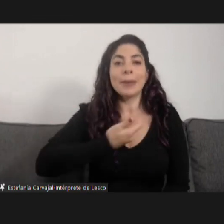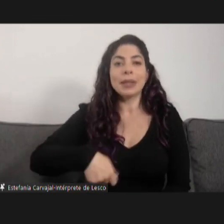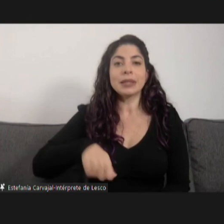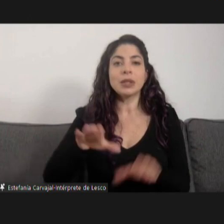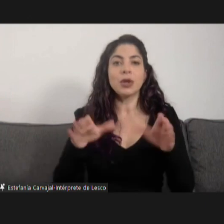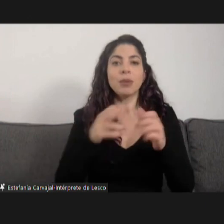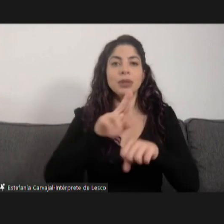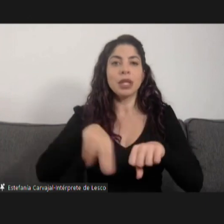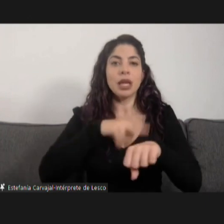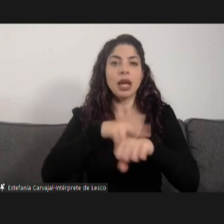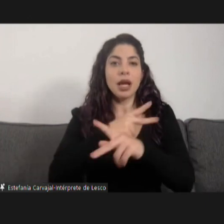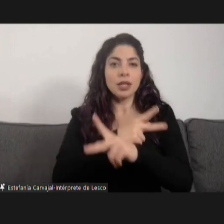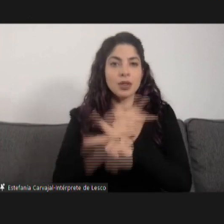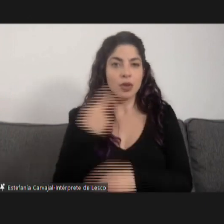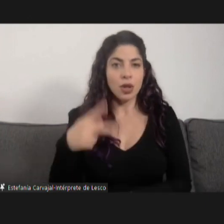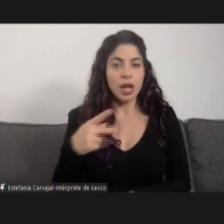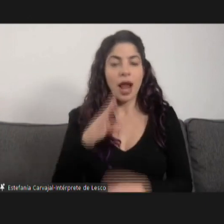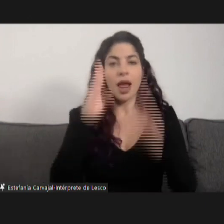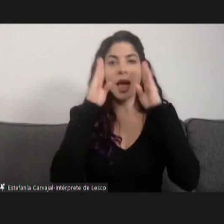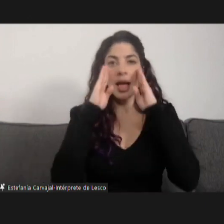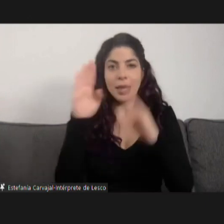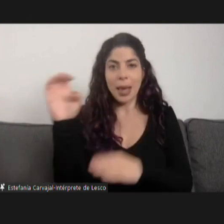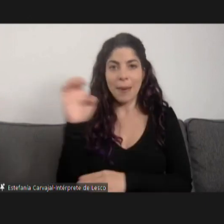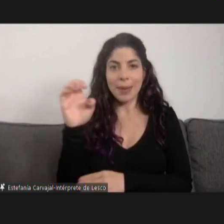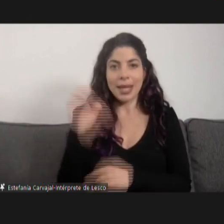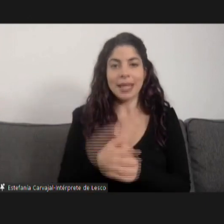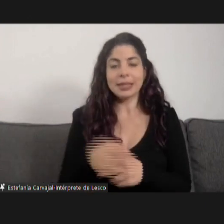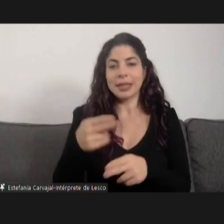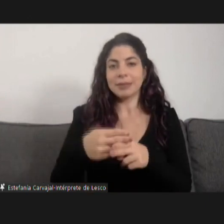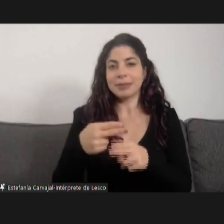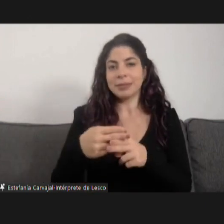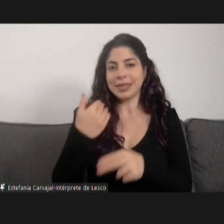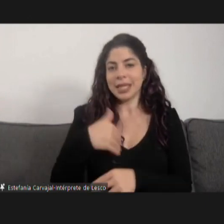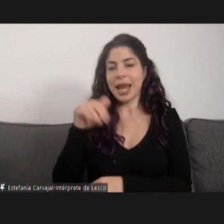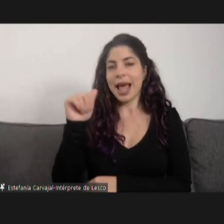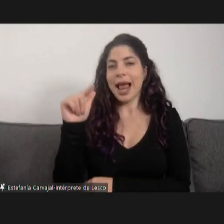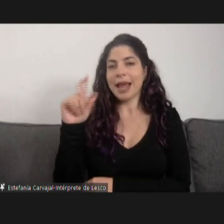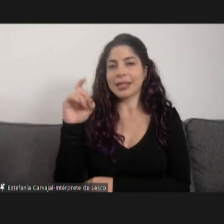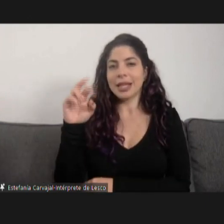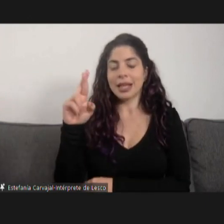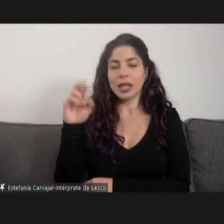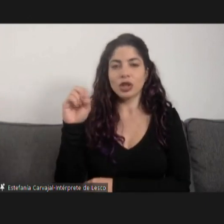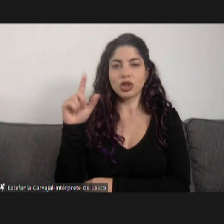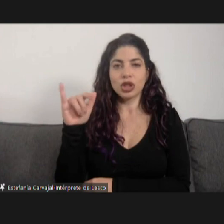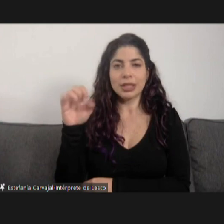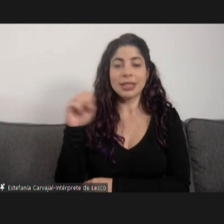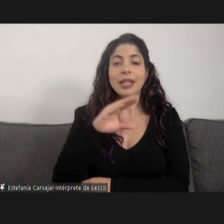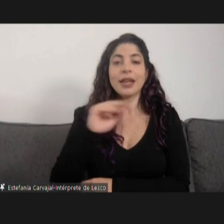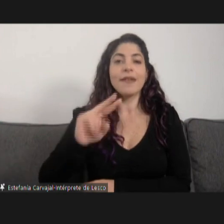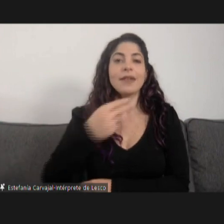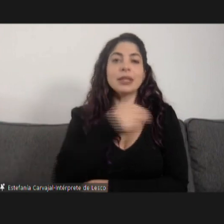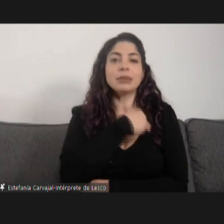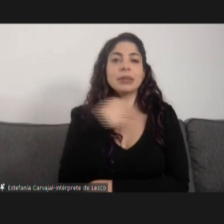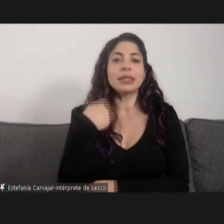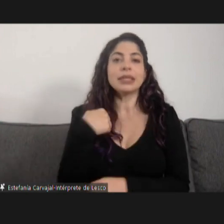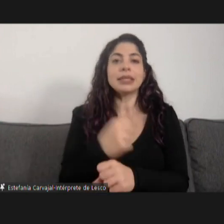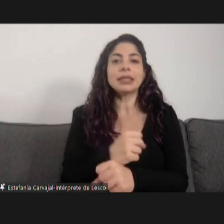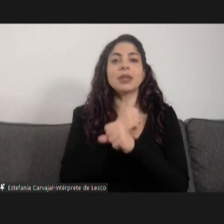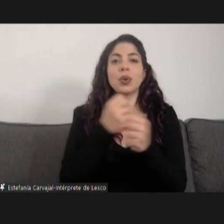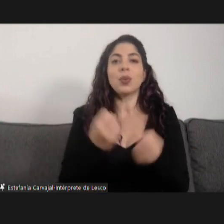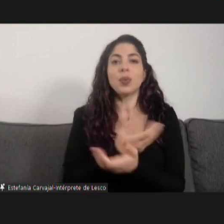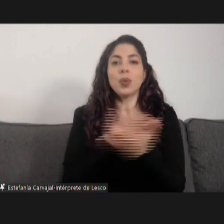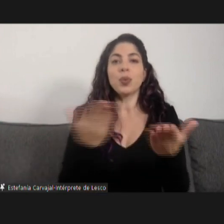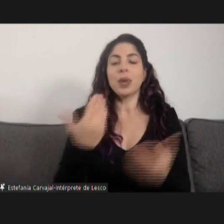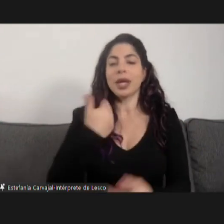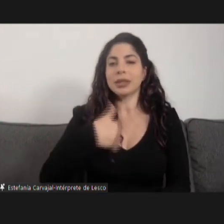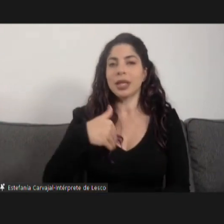Nacional de Prevención de Riesgos y Atención de Emergencias, el señor Alexander Solís, y al viceministro de Seguridad Pública, el